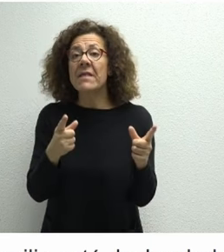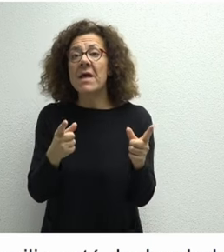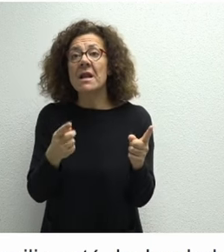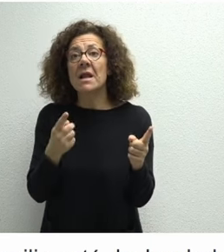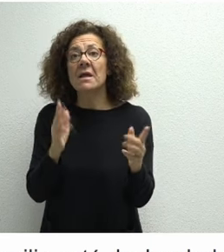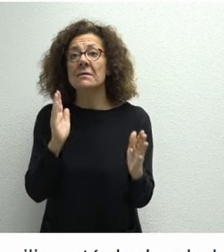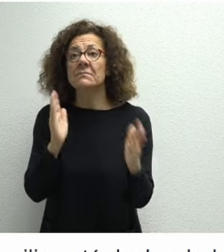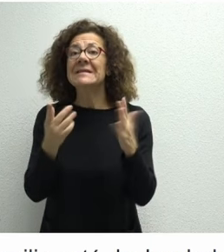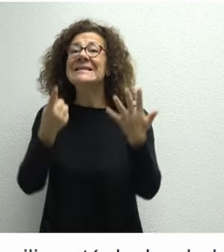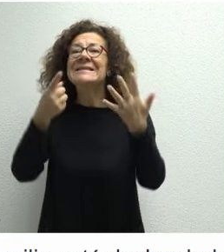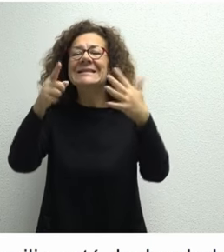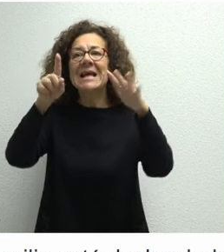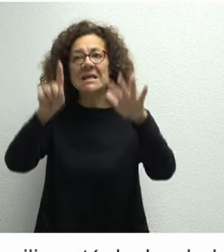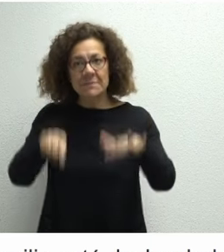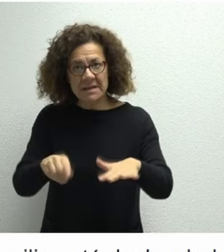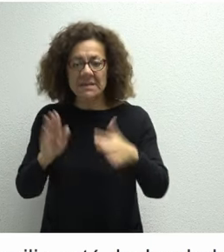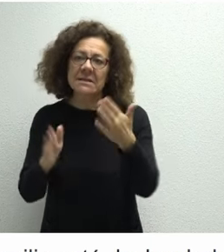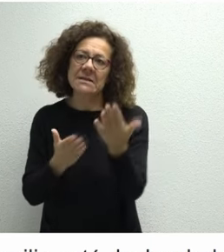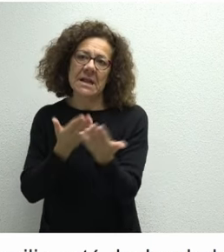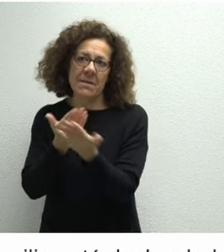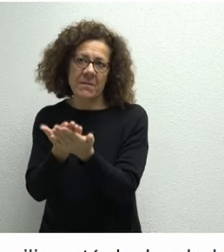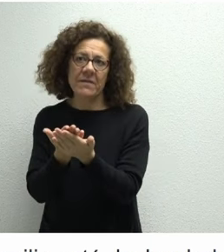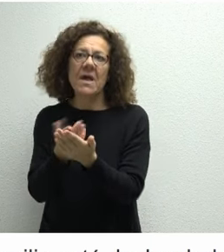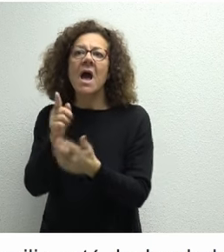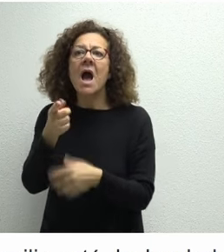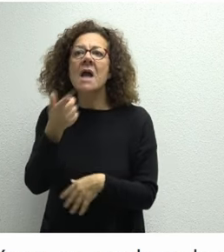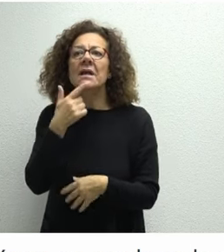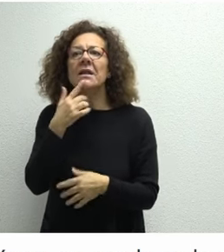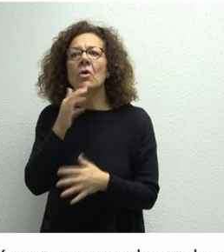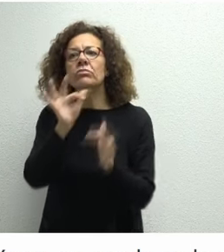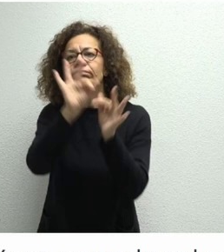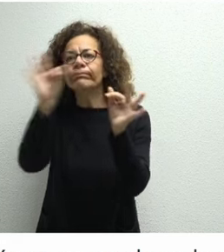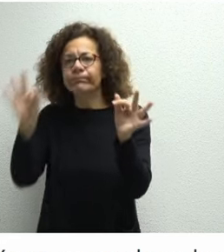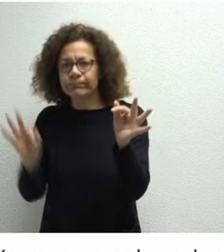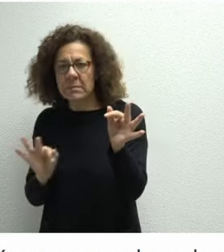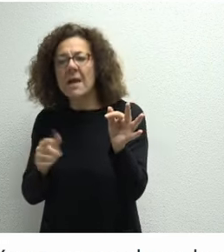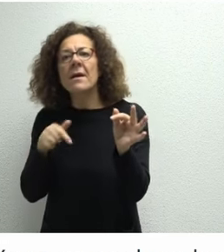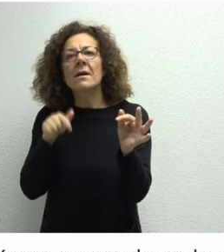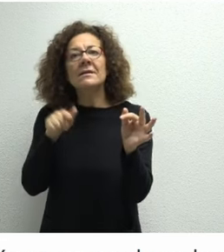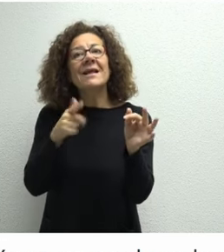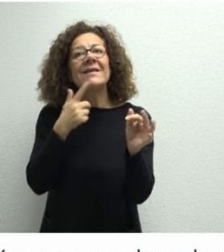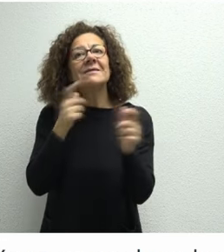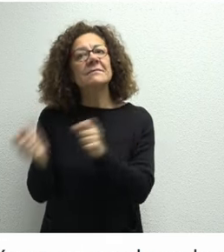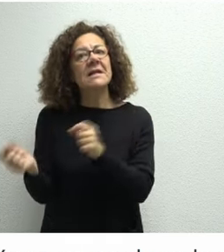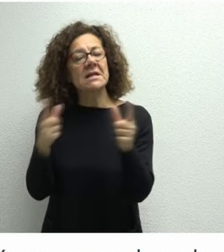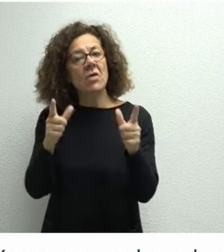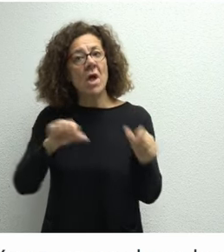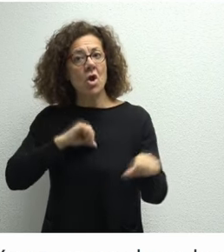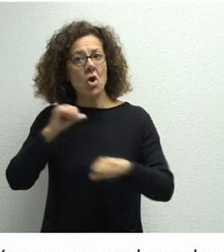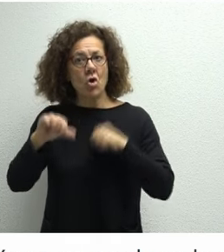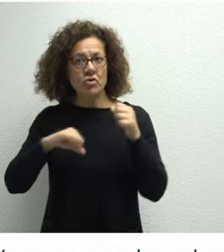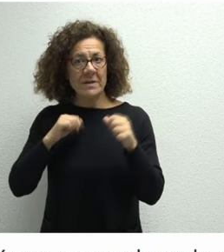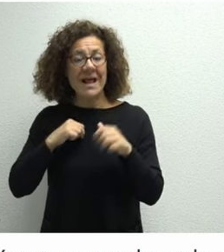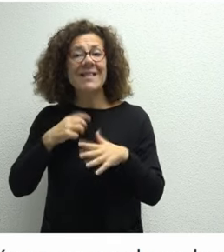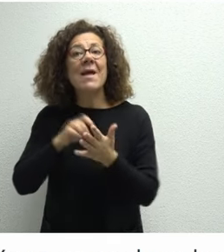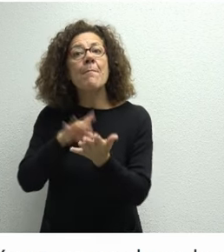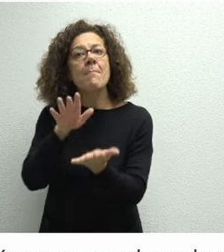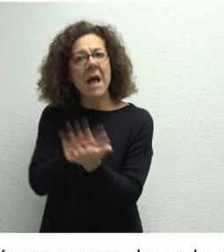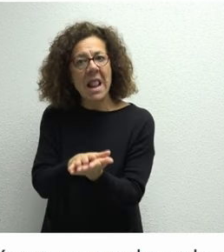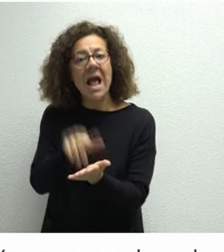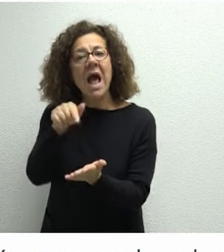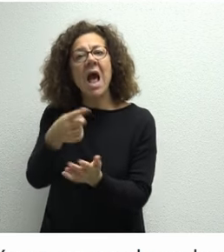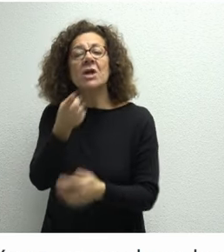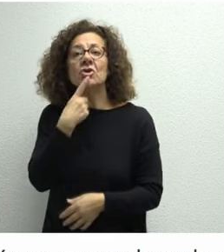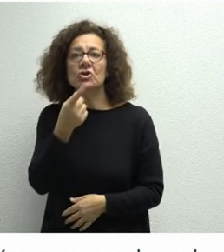durante se meses se pide Bueno aquí os pongo un poco la trayectoria el traslado al hospital de San Juan de Dios de rag donde nos dan un